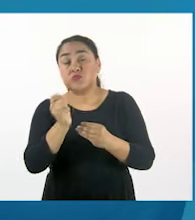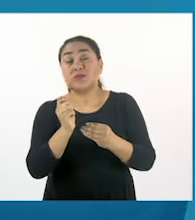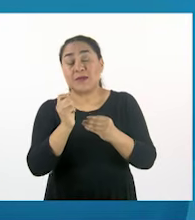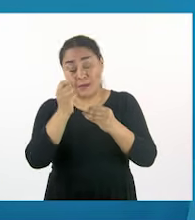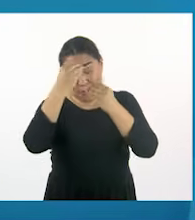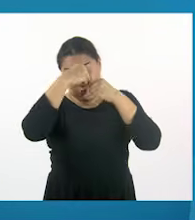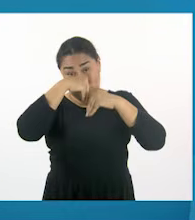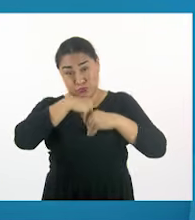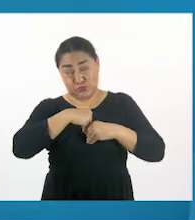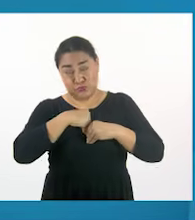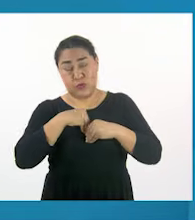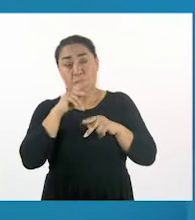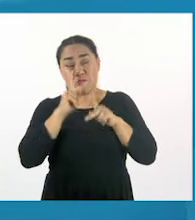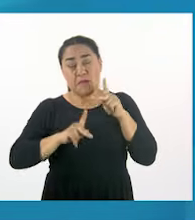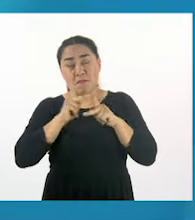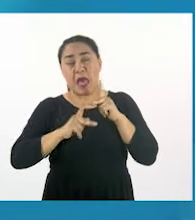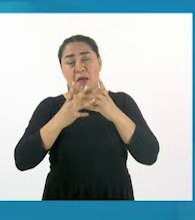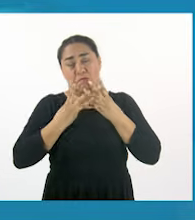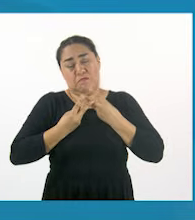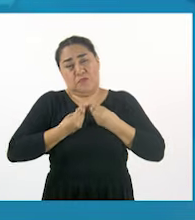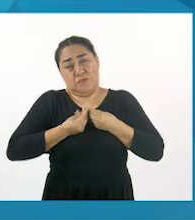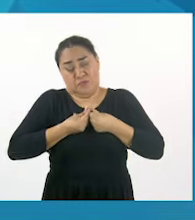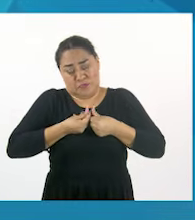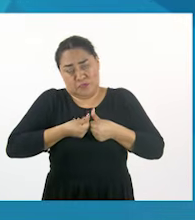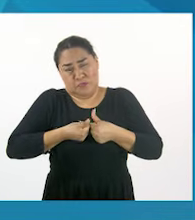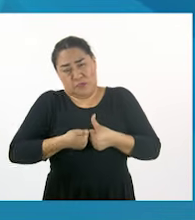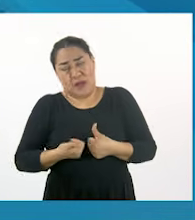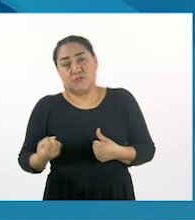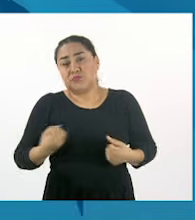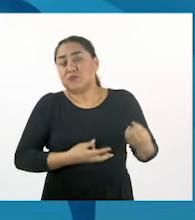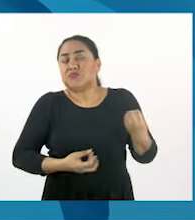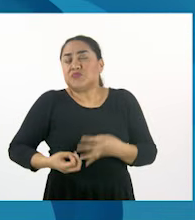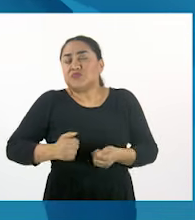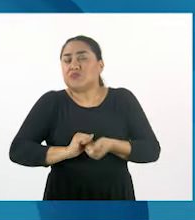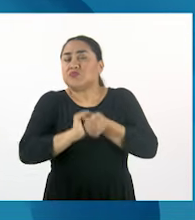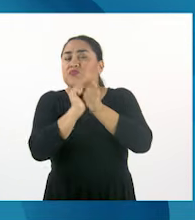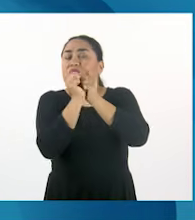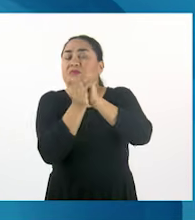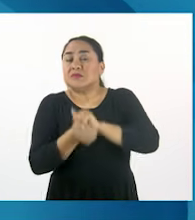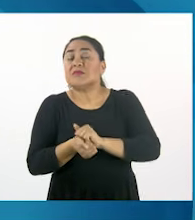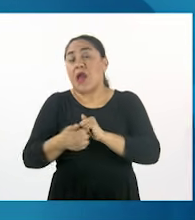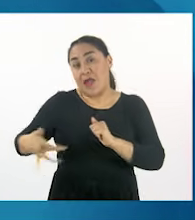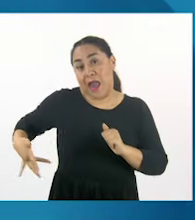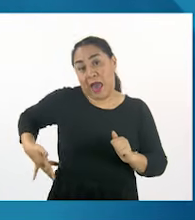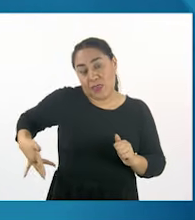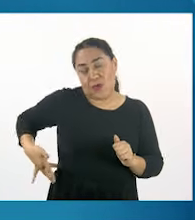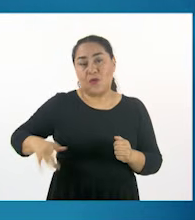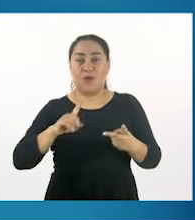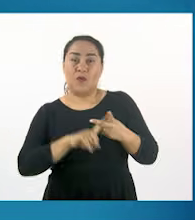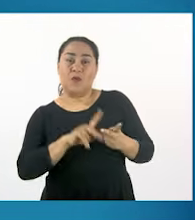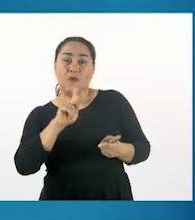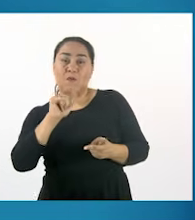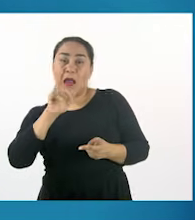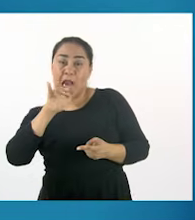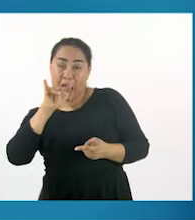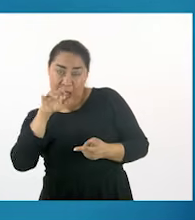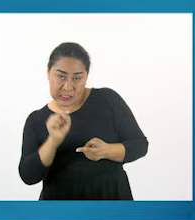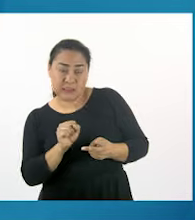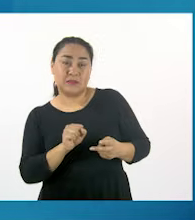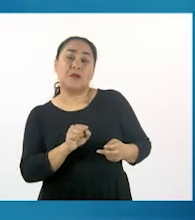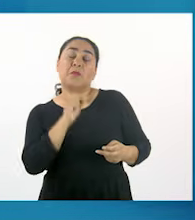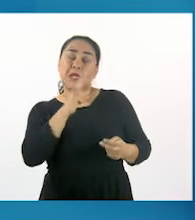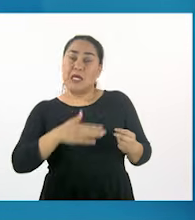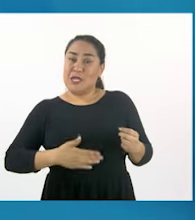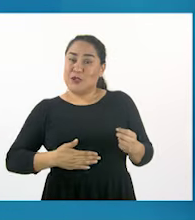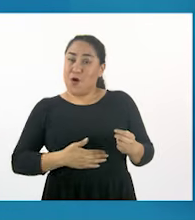pequeñas y se les agregan varios líquidos que son proporcionados por el hígado, el páncreas y el mismo